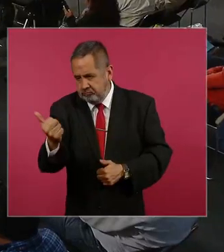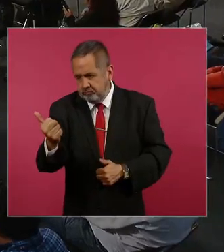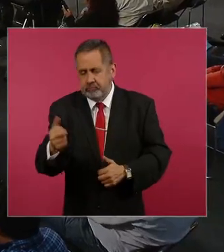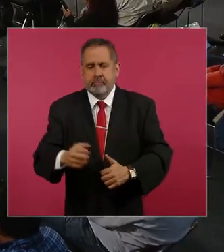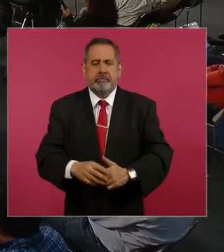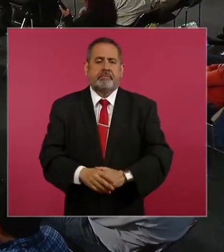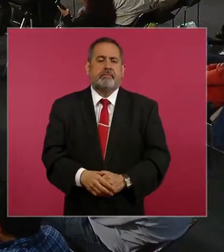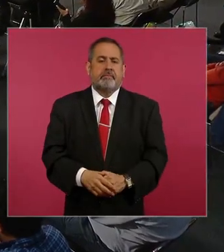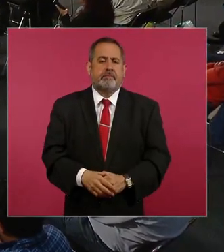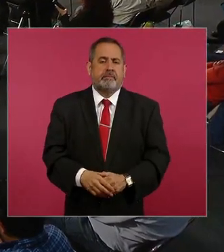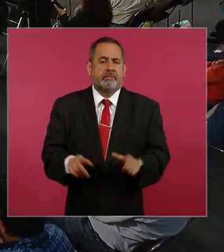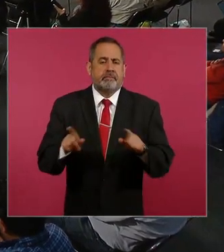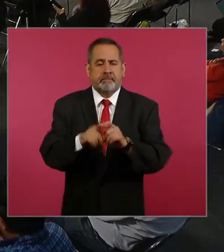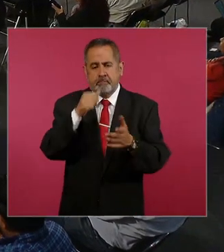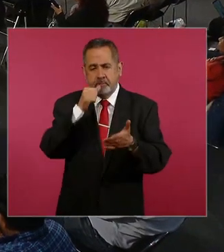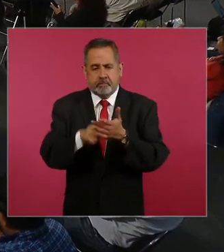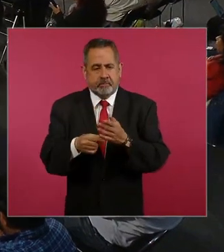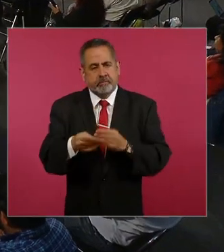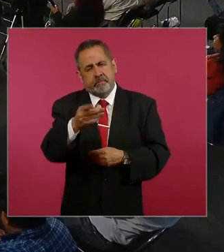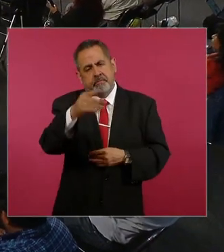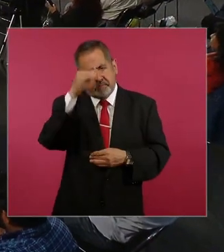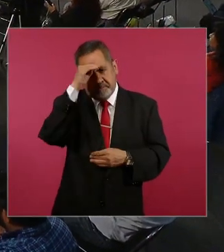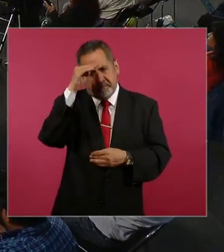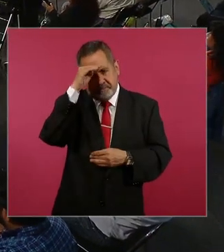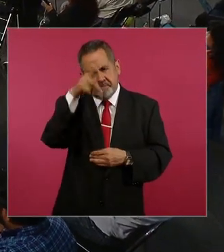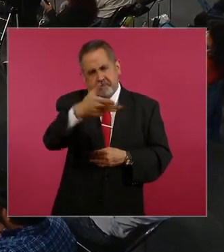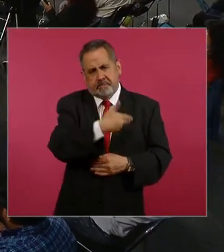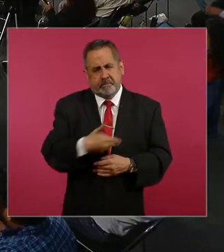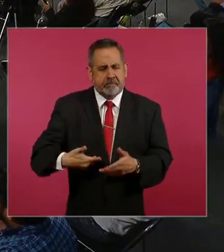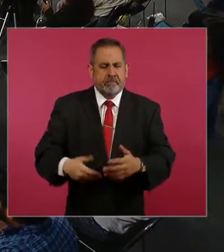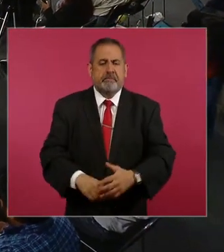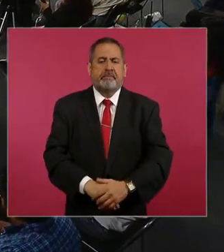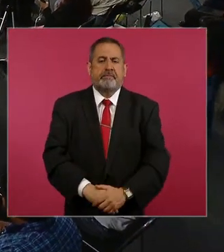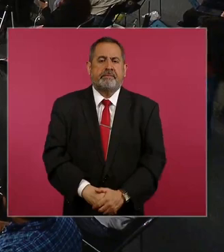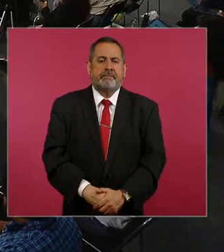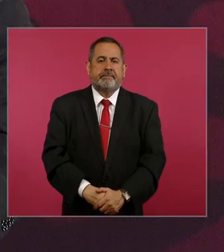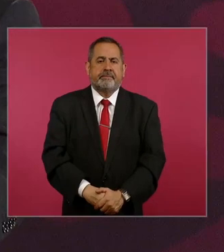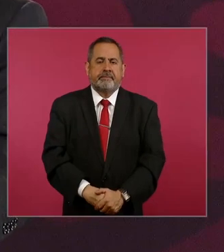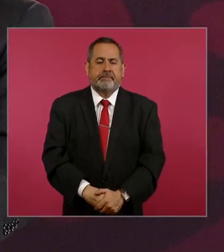Es la carta, su reflexión al respecto, presidente. Pues es